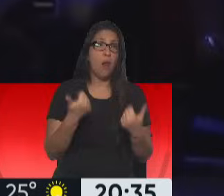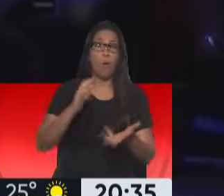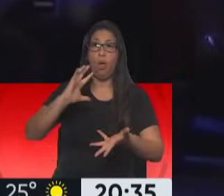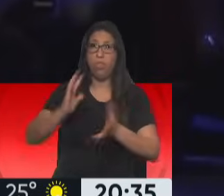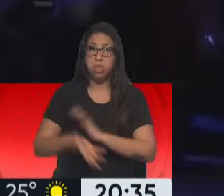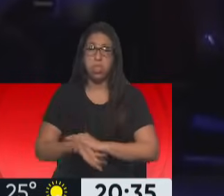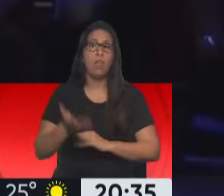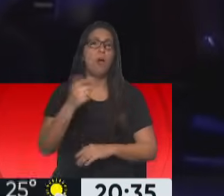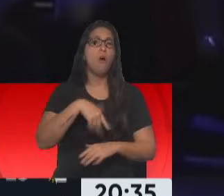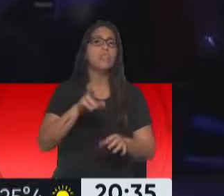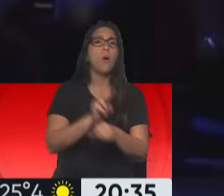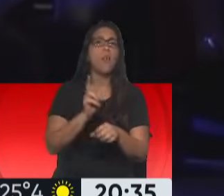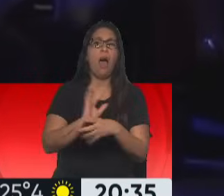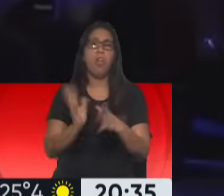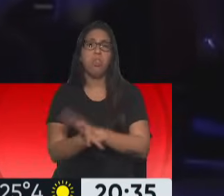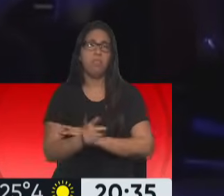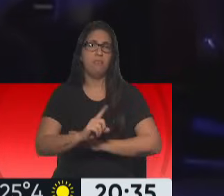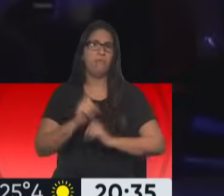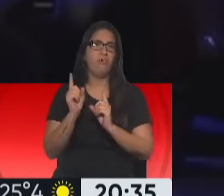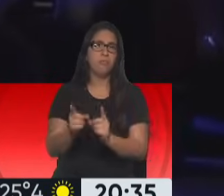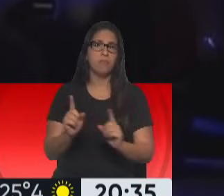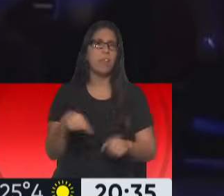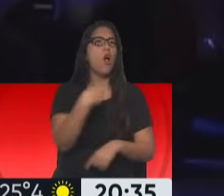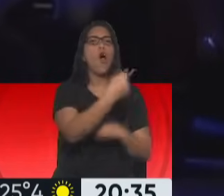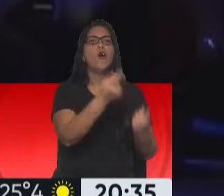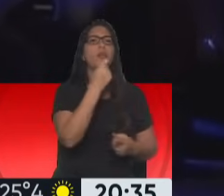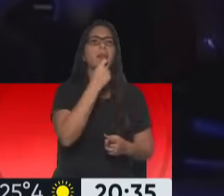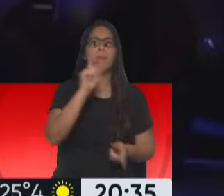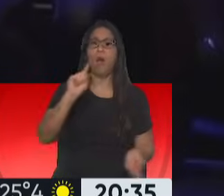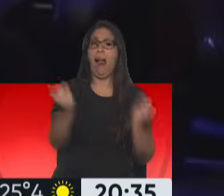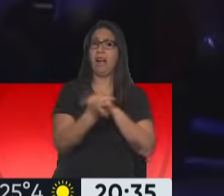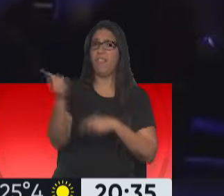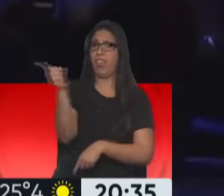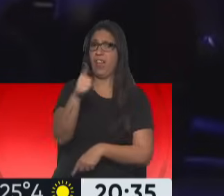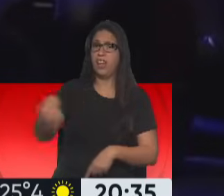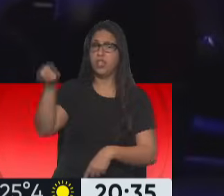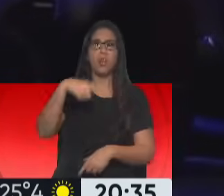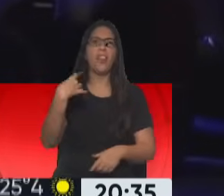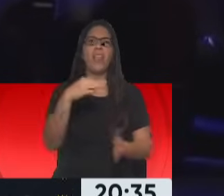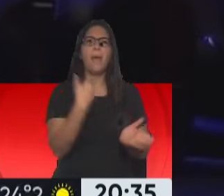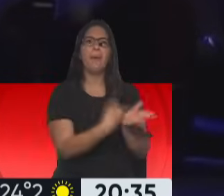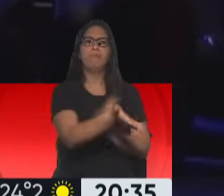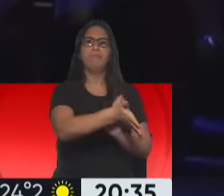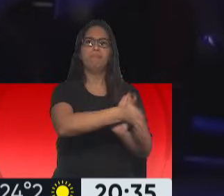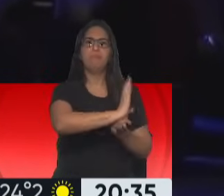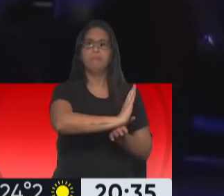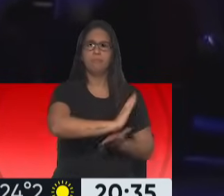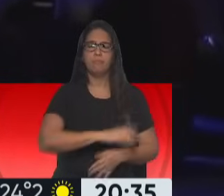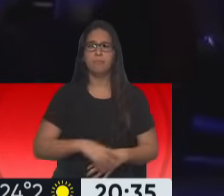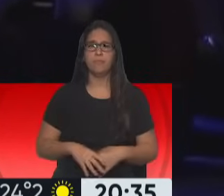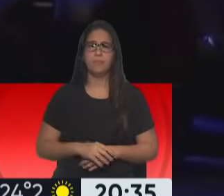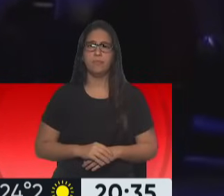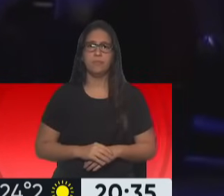la seguridad. Ellos consideran que cualquier ejemplo de lo contrario tiene que ser eliminado.